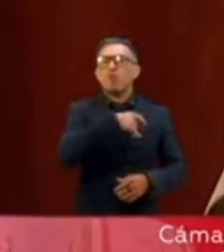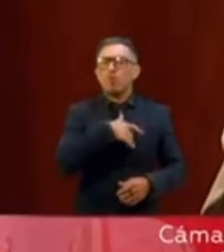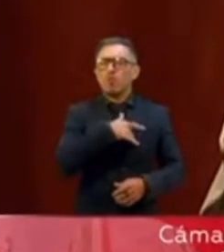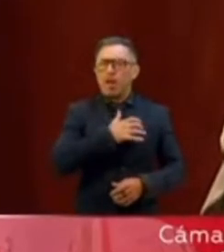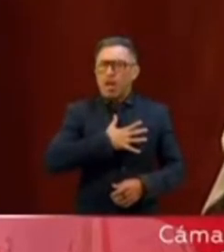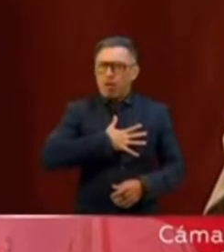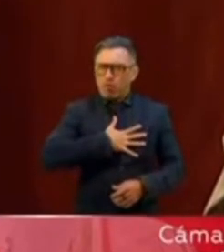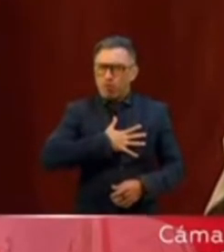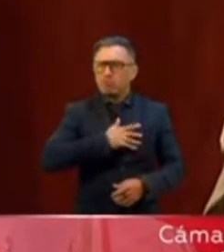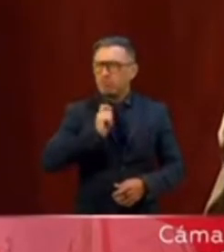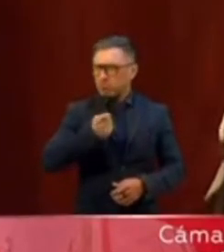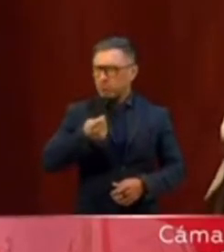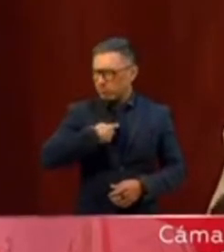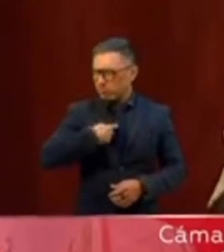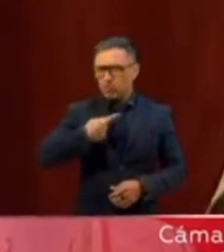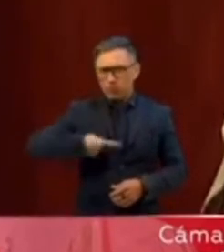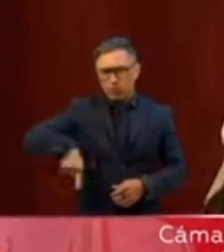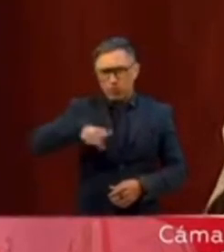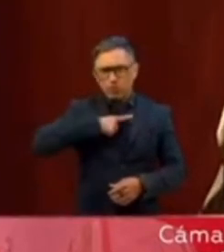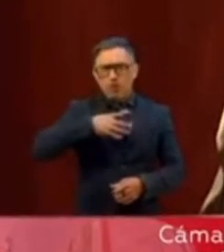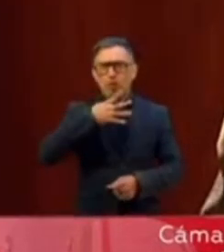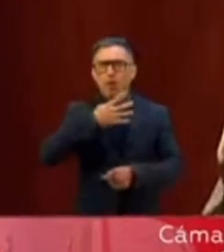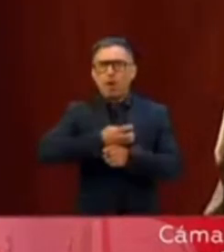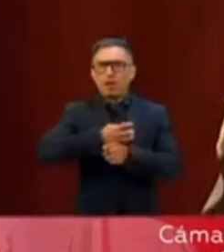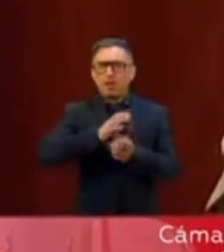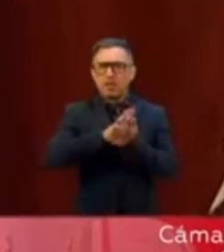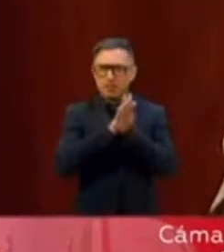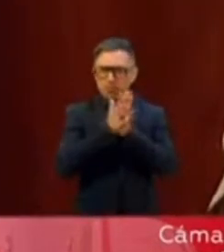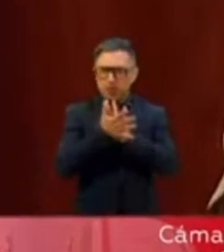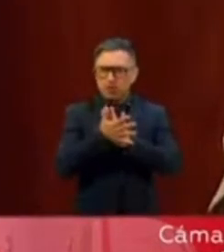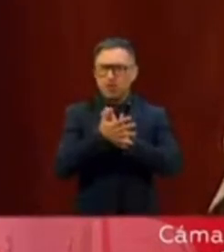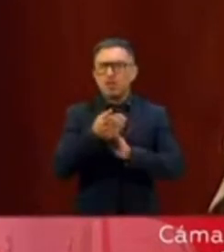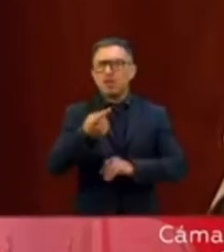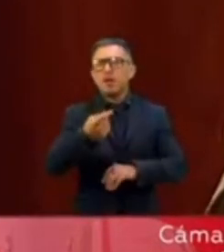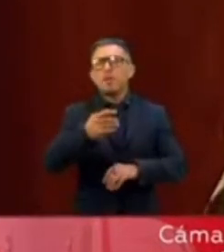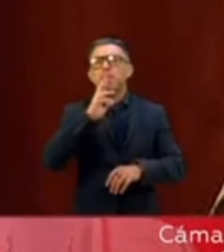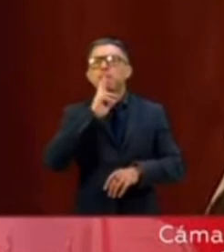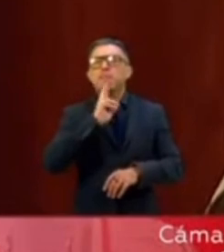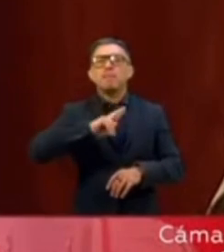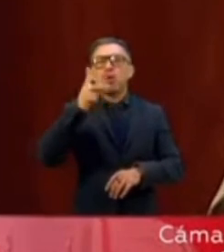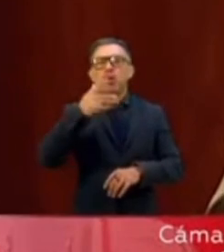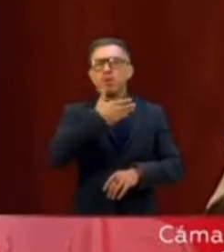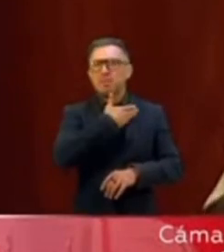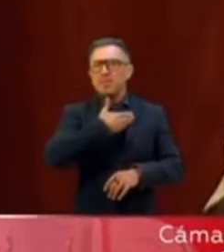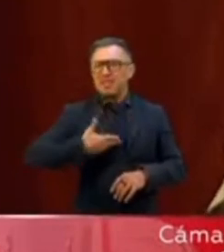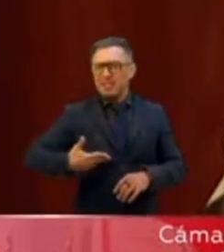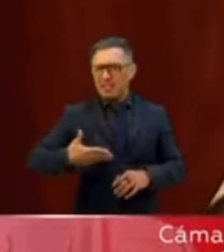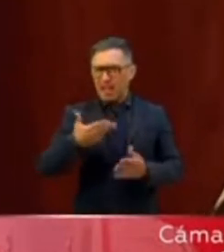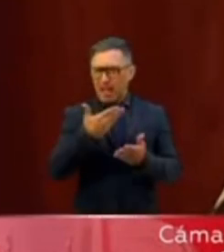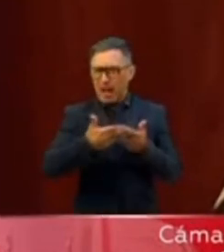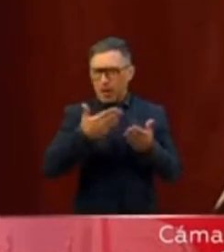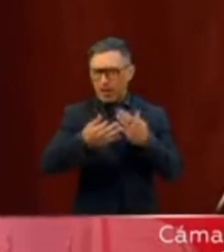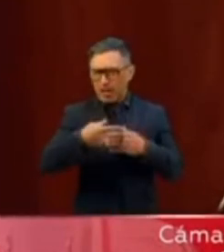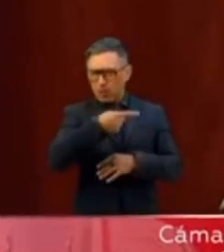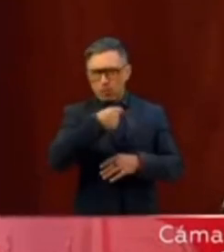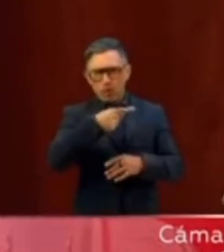la cuarta transformación y estamos gobernados por el mejor presidente de esta época